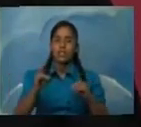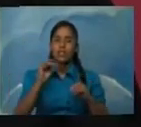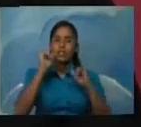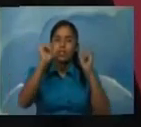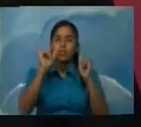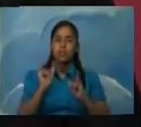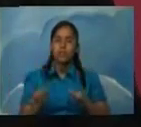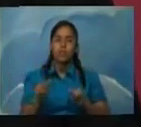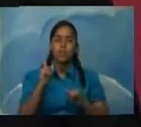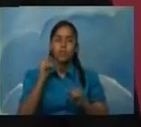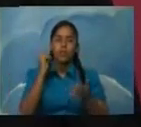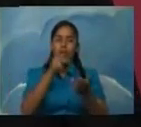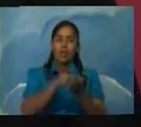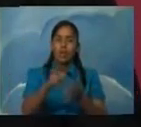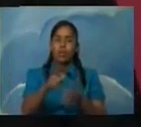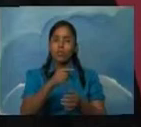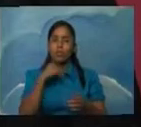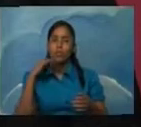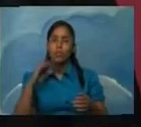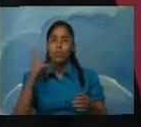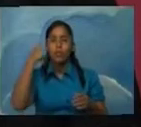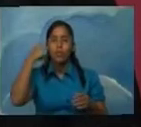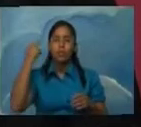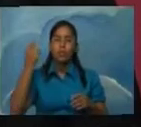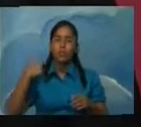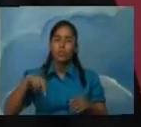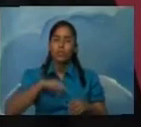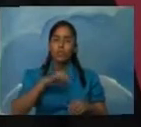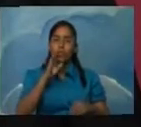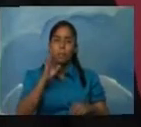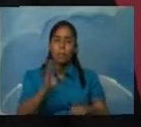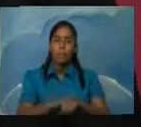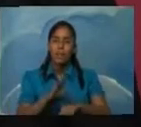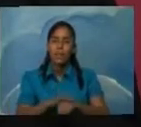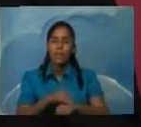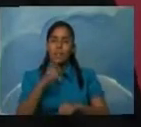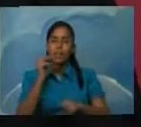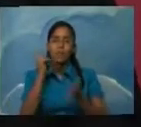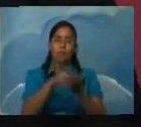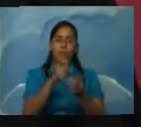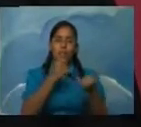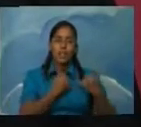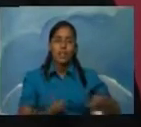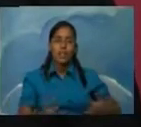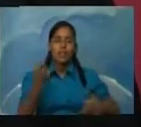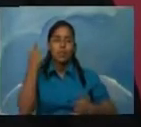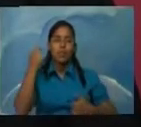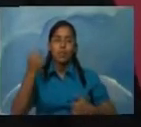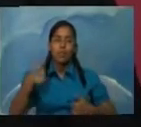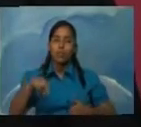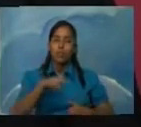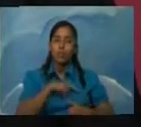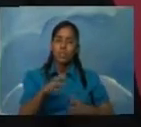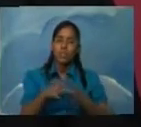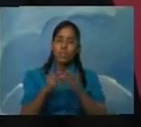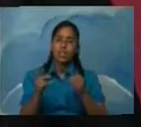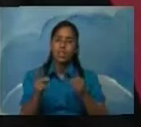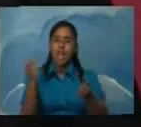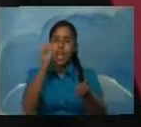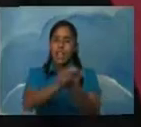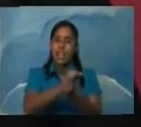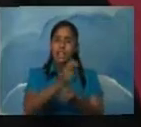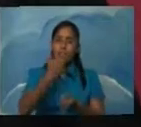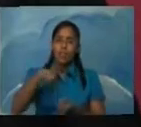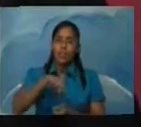trigo en sí mismo, Él fue molido por nuestros pecados. Él fue herido por causa de nuestras transgresiones. Y el castigo